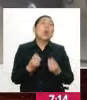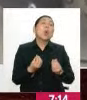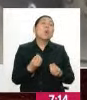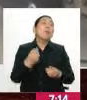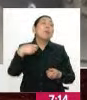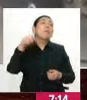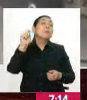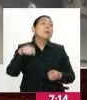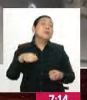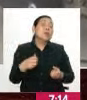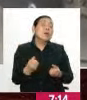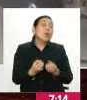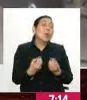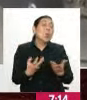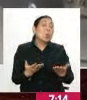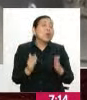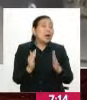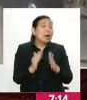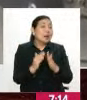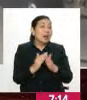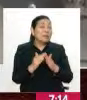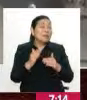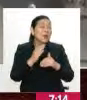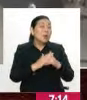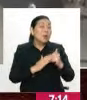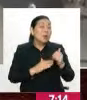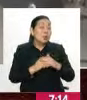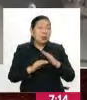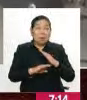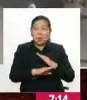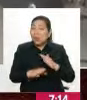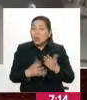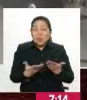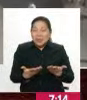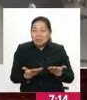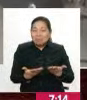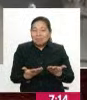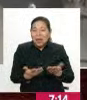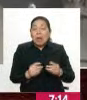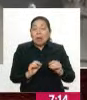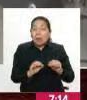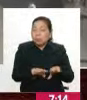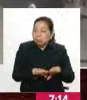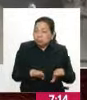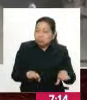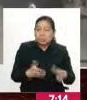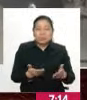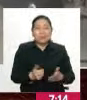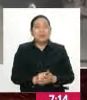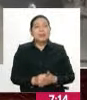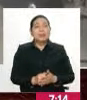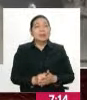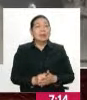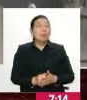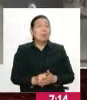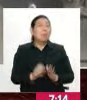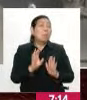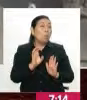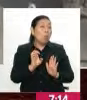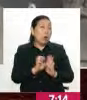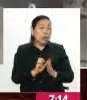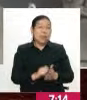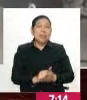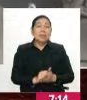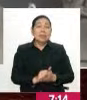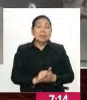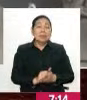porcentaje determinan de viviendas que han sido construidas en suelos que no están, digamos, adecuados, no son los adecuados? En el país en general, no